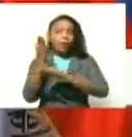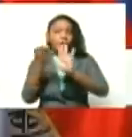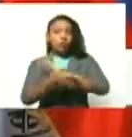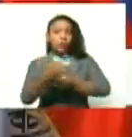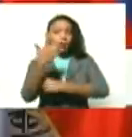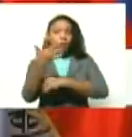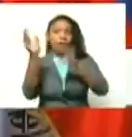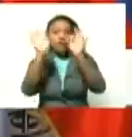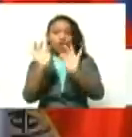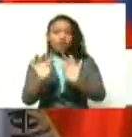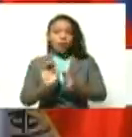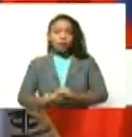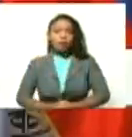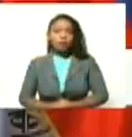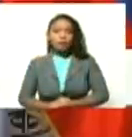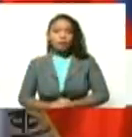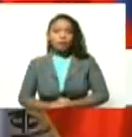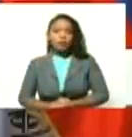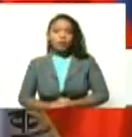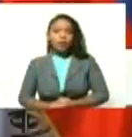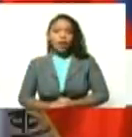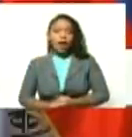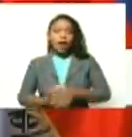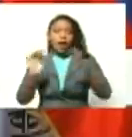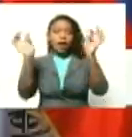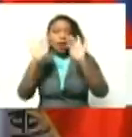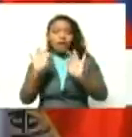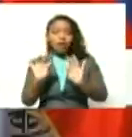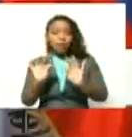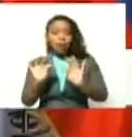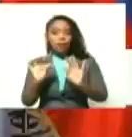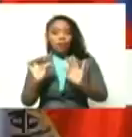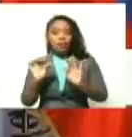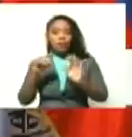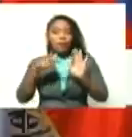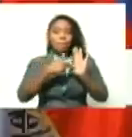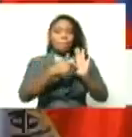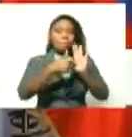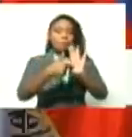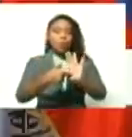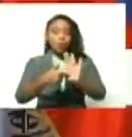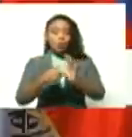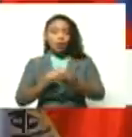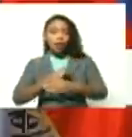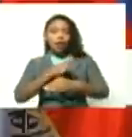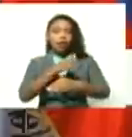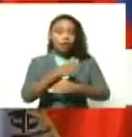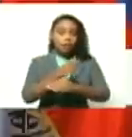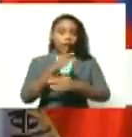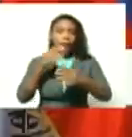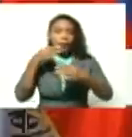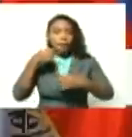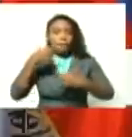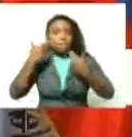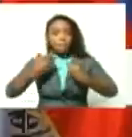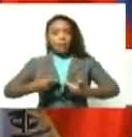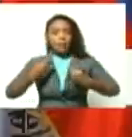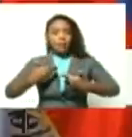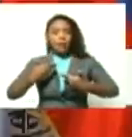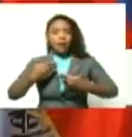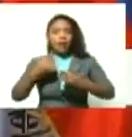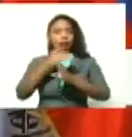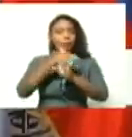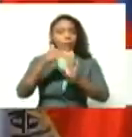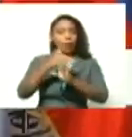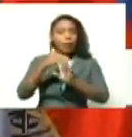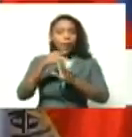fases. La fase de presentación, luego en la fase intermedia y posteriormente en la